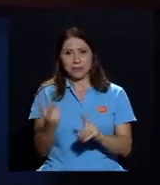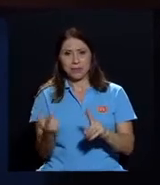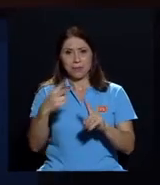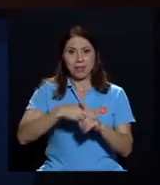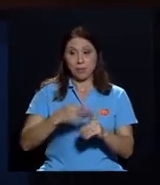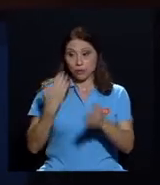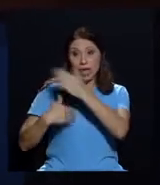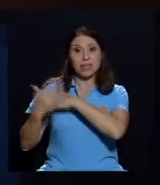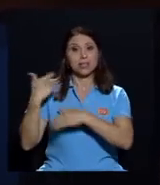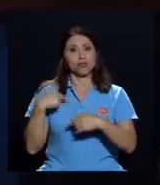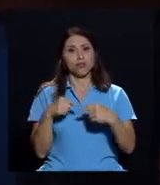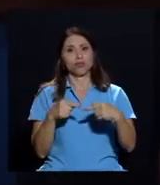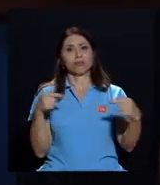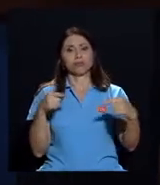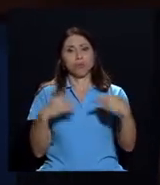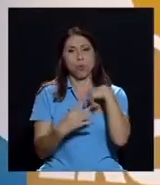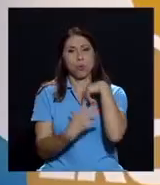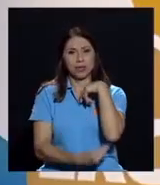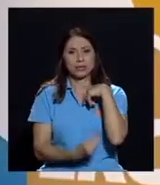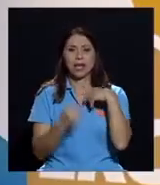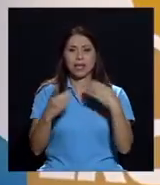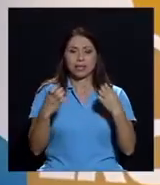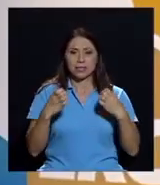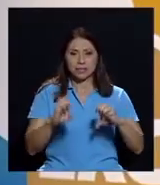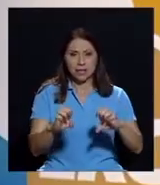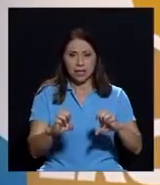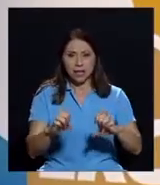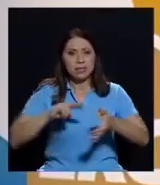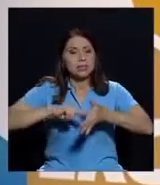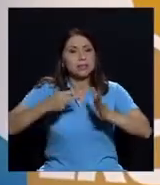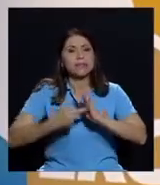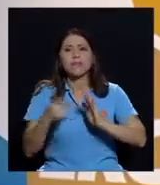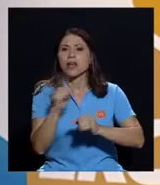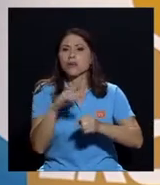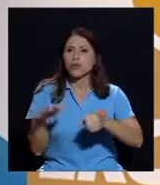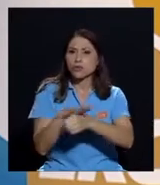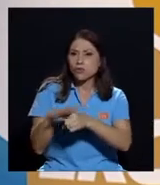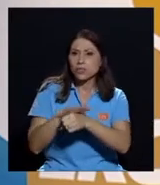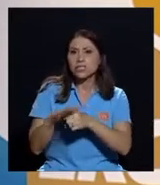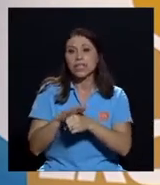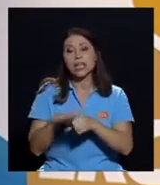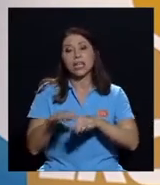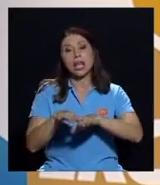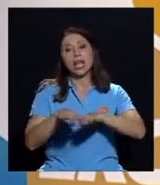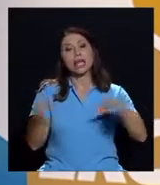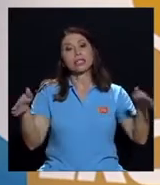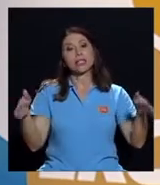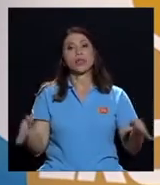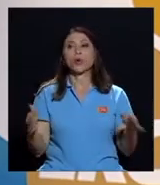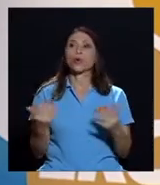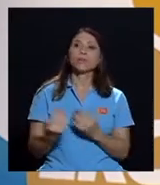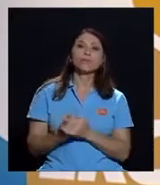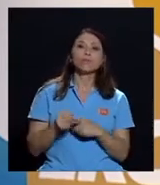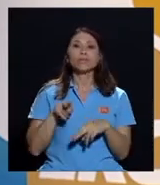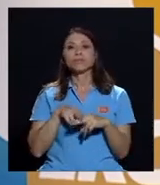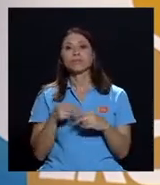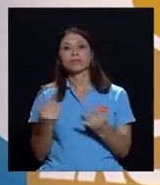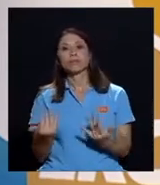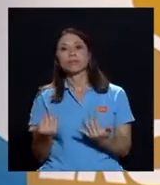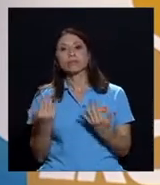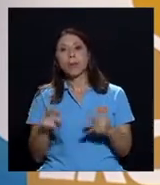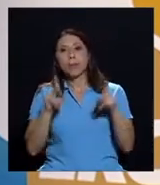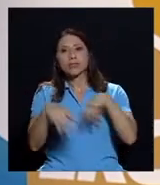combate a la pobreza como estrategia es decir no basta con esperar en el escritorio a que lleguen las personas en pobreza